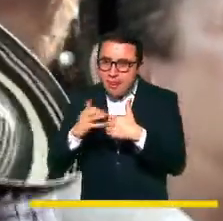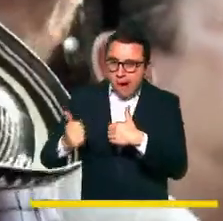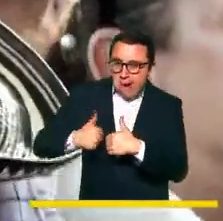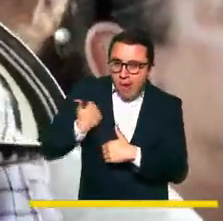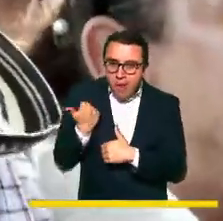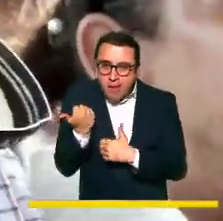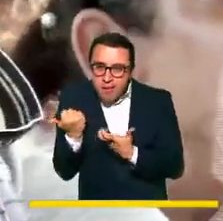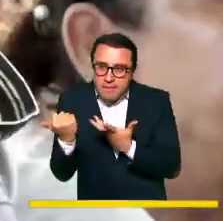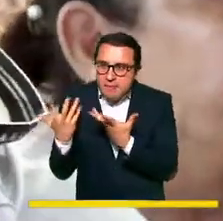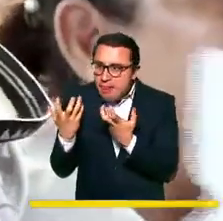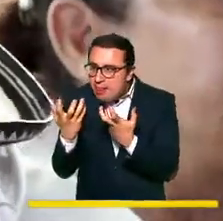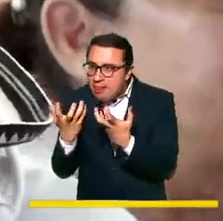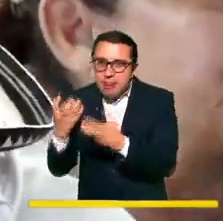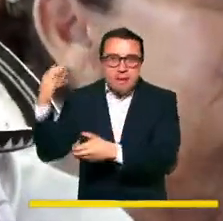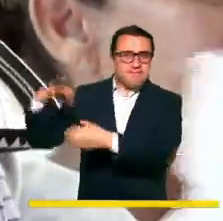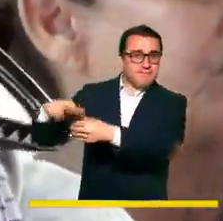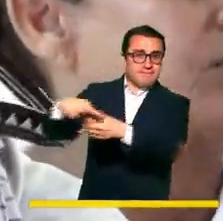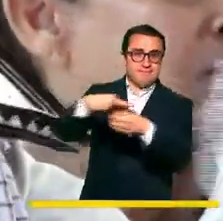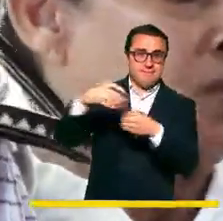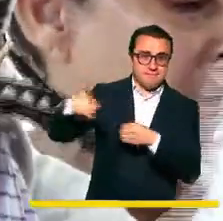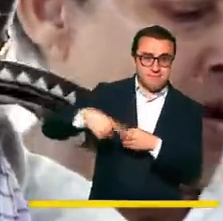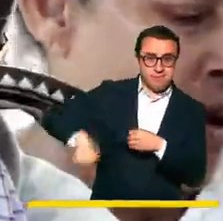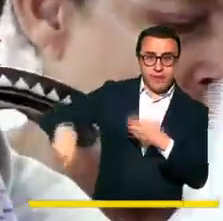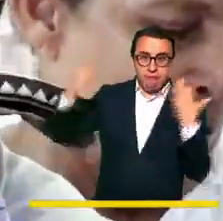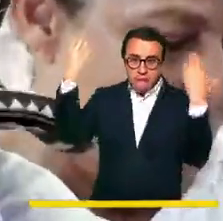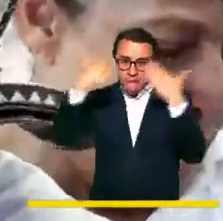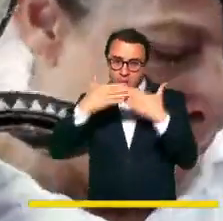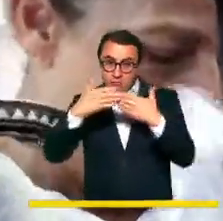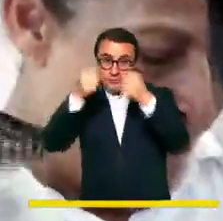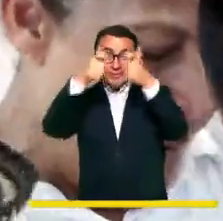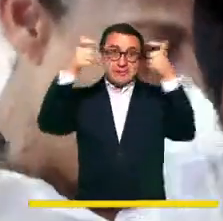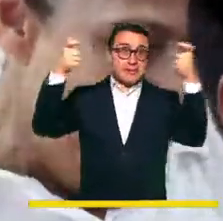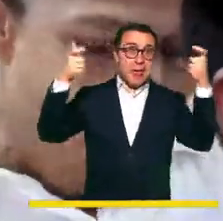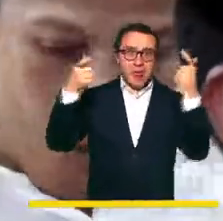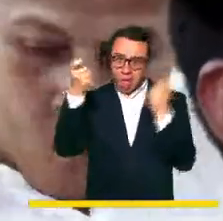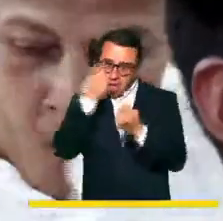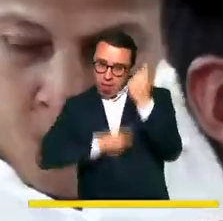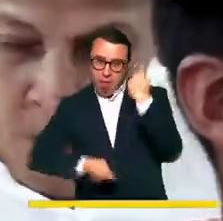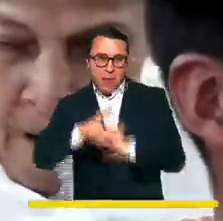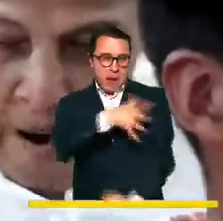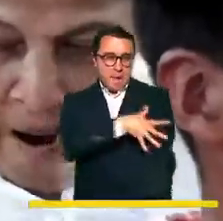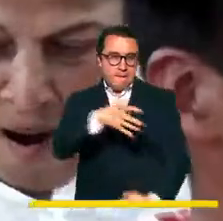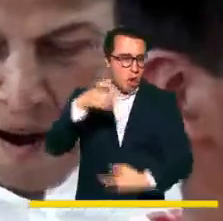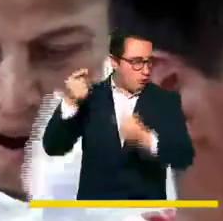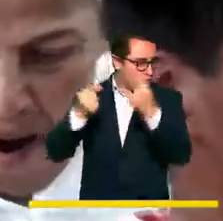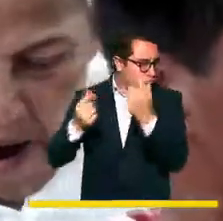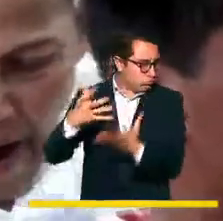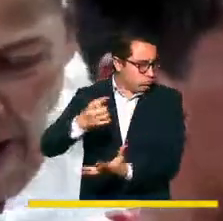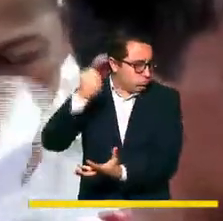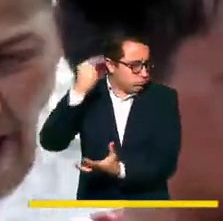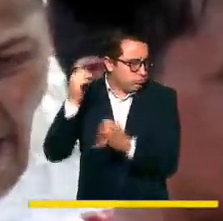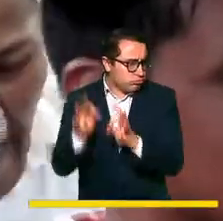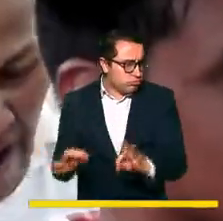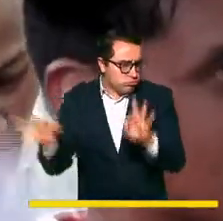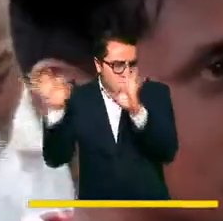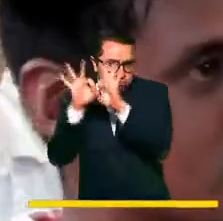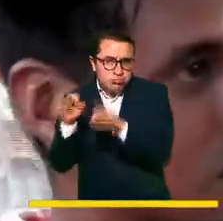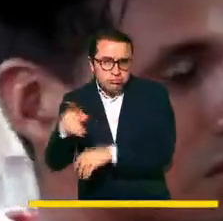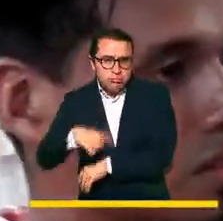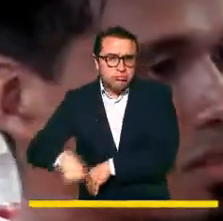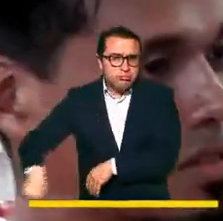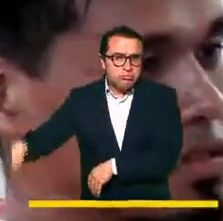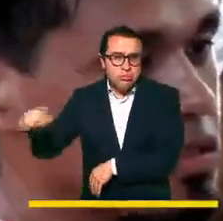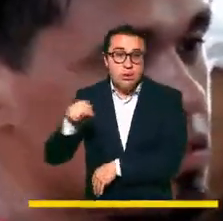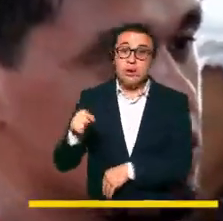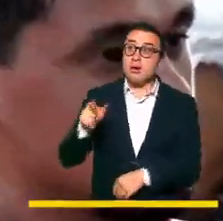se llama, hombres de negocios, de poderes económicos importantes en el país,